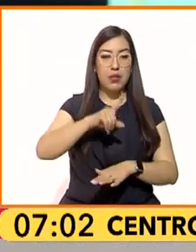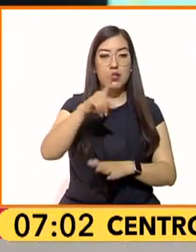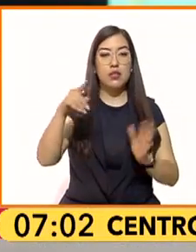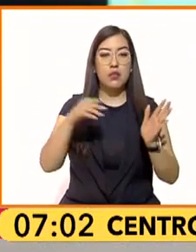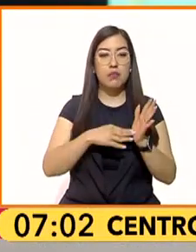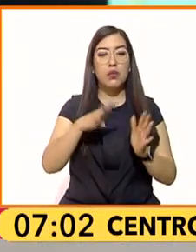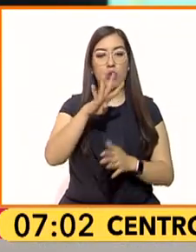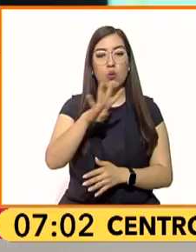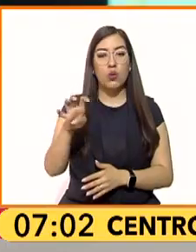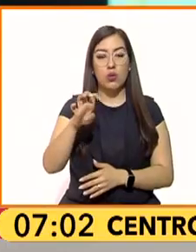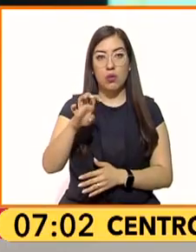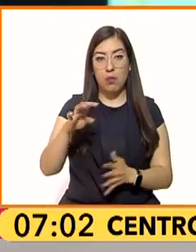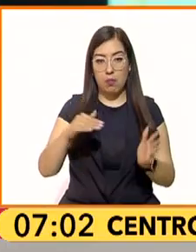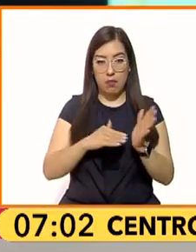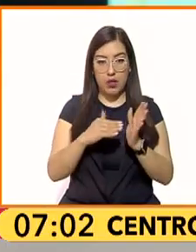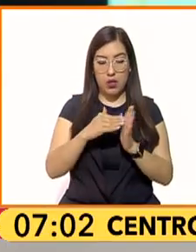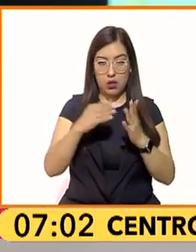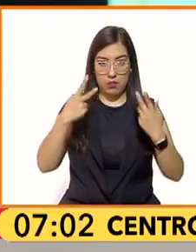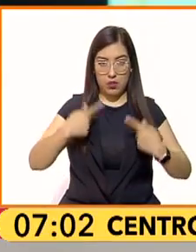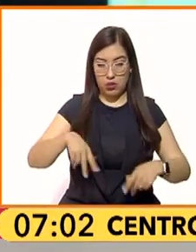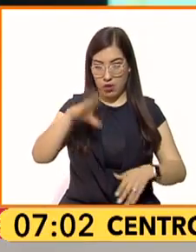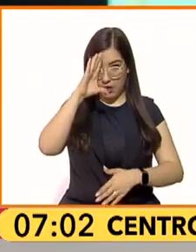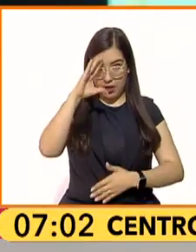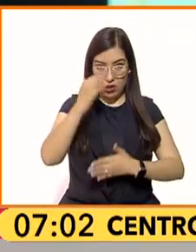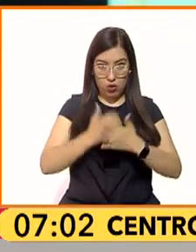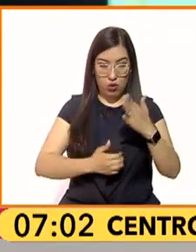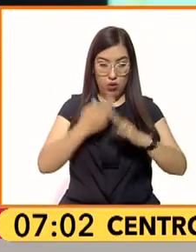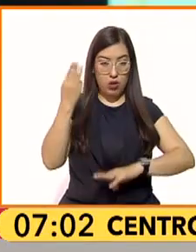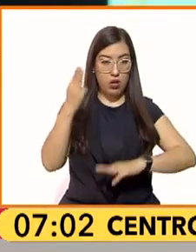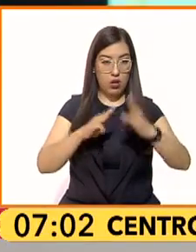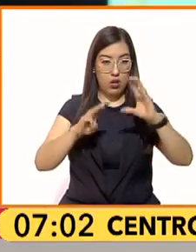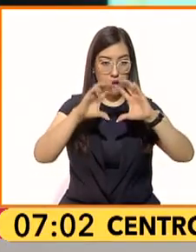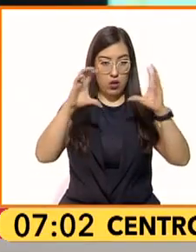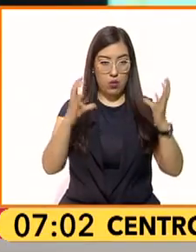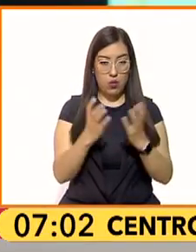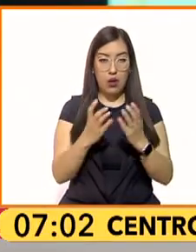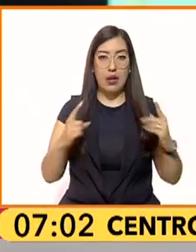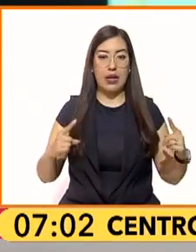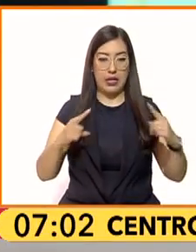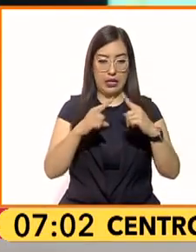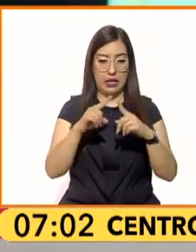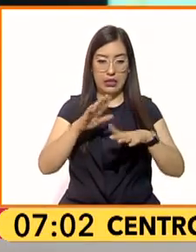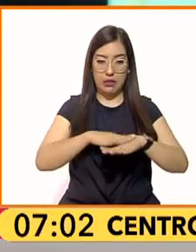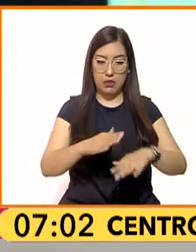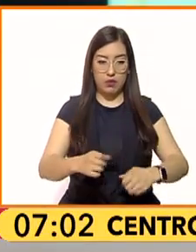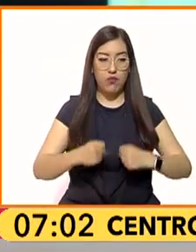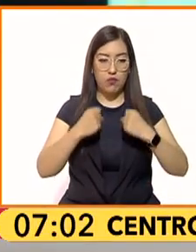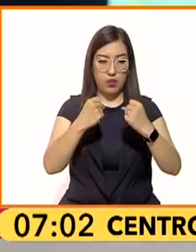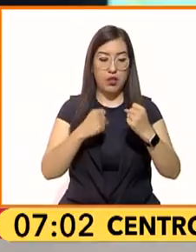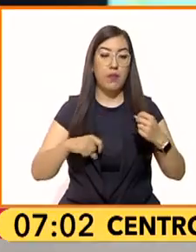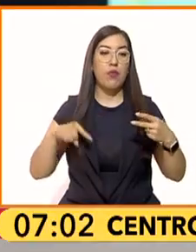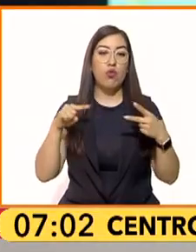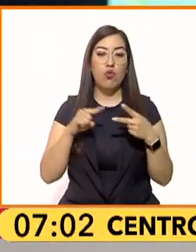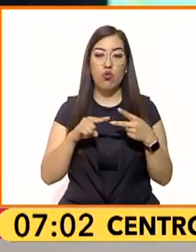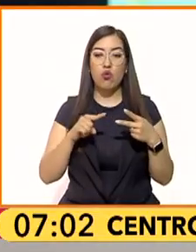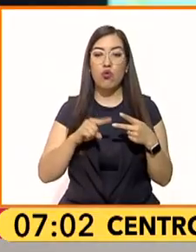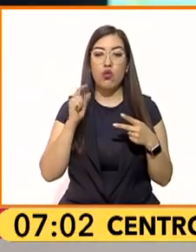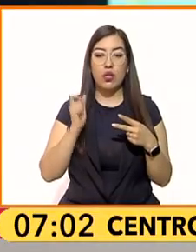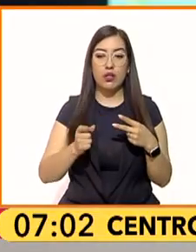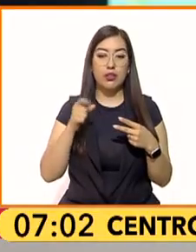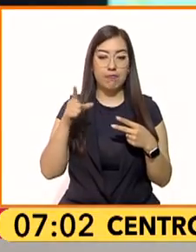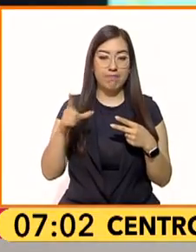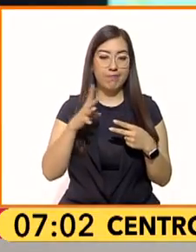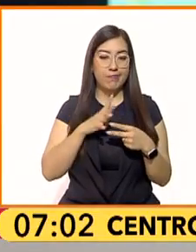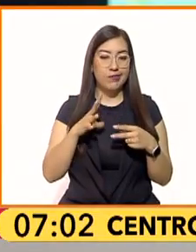1.400 millones de creyentes en todo el mundo. Es la iglesia como tal más fuerte. Y dos, es una iglesia que está muy imbricada